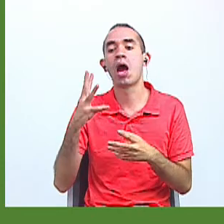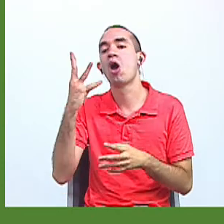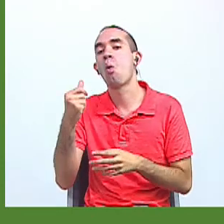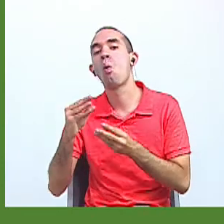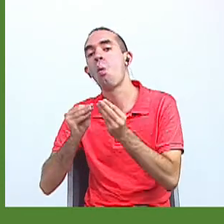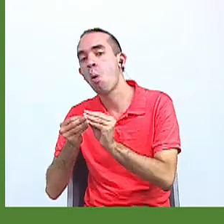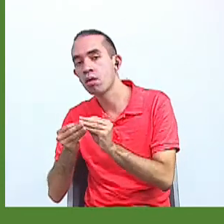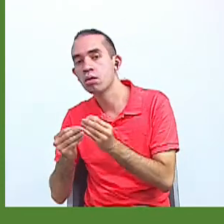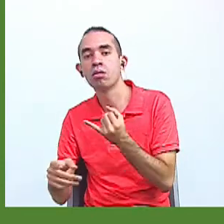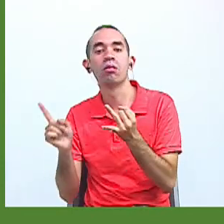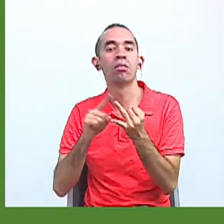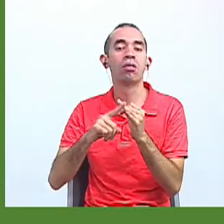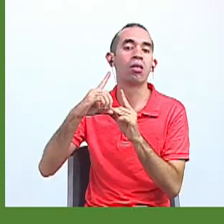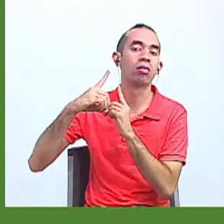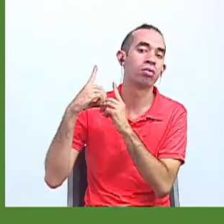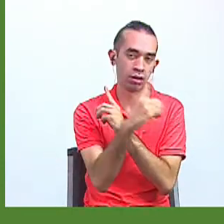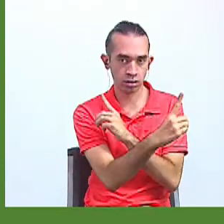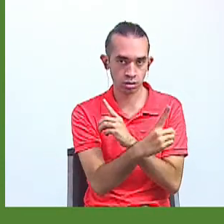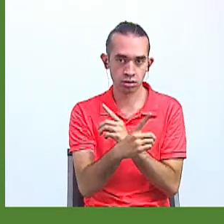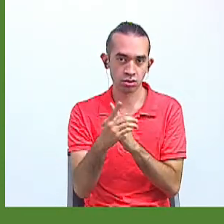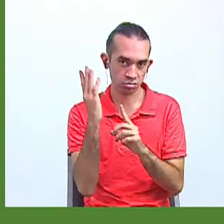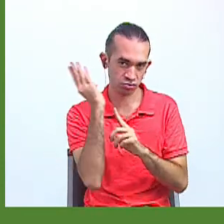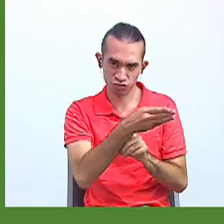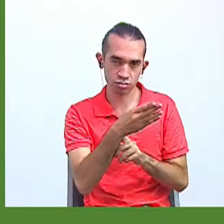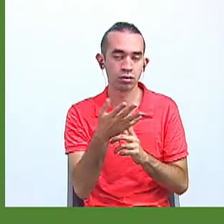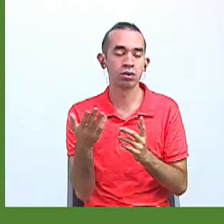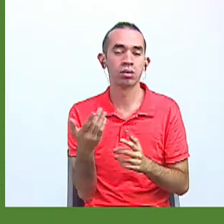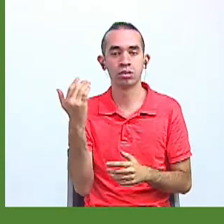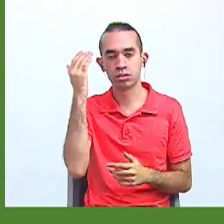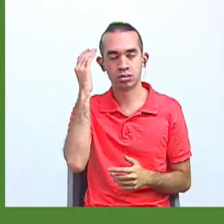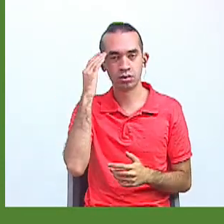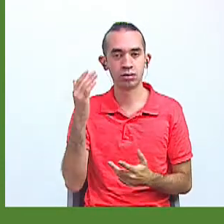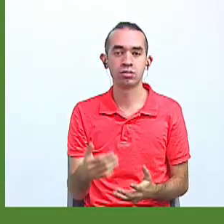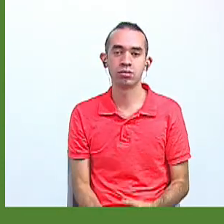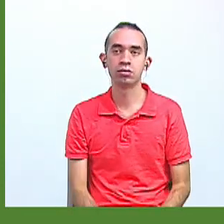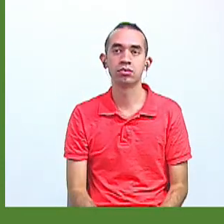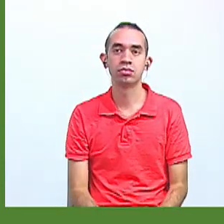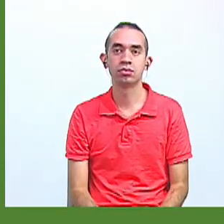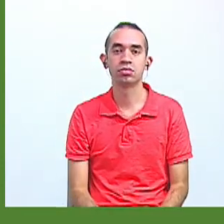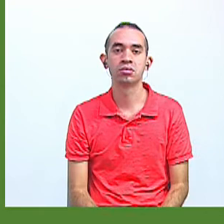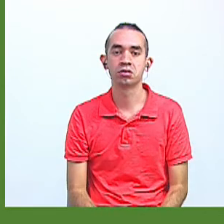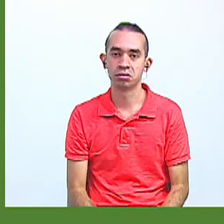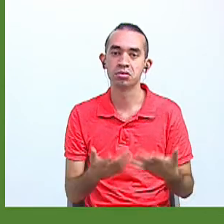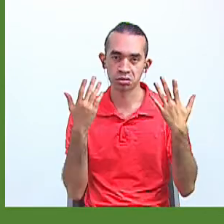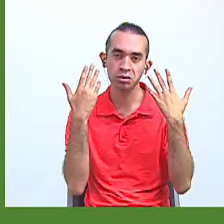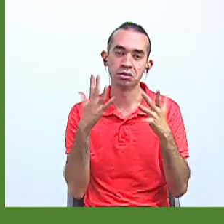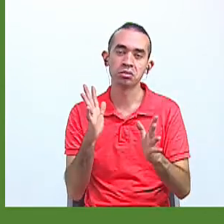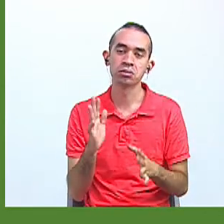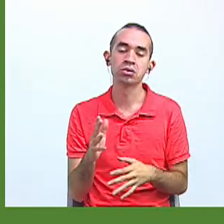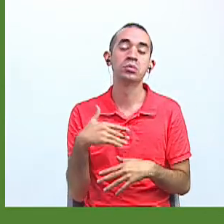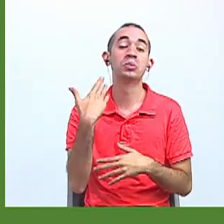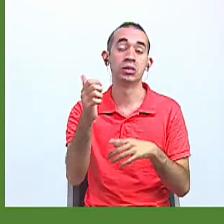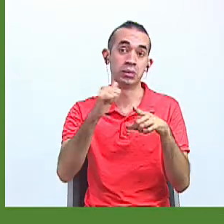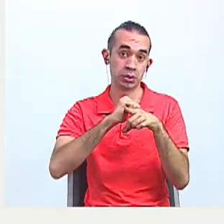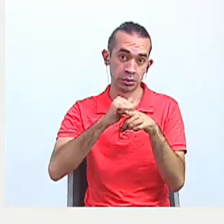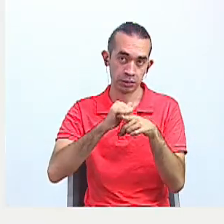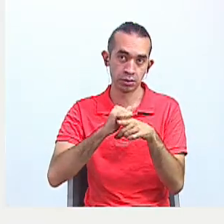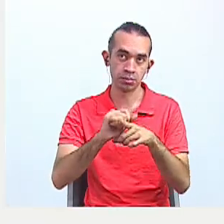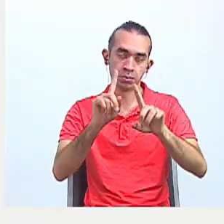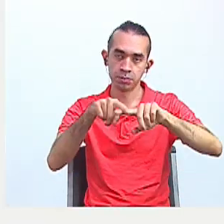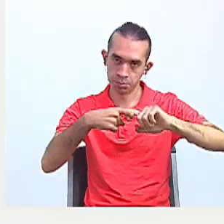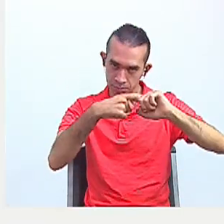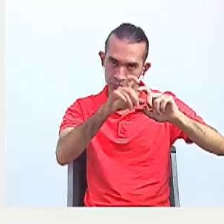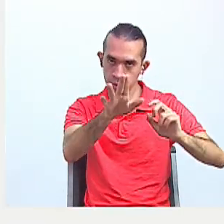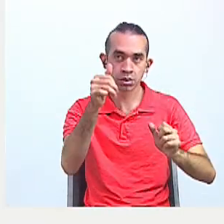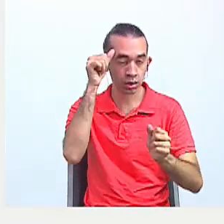de una dirección. Muy bien, con base en estos conceptos, ya casi vamos a resolver unos ejercicios, pero antes